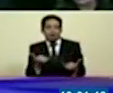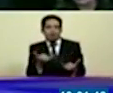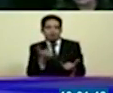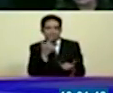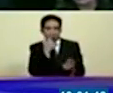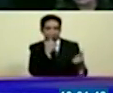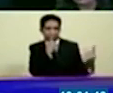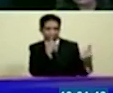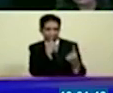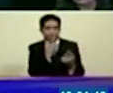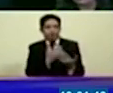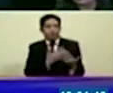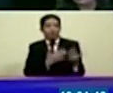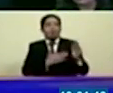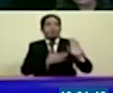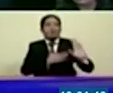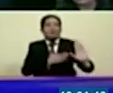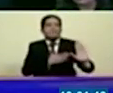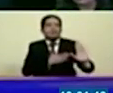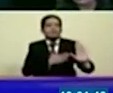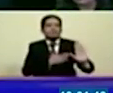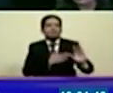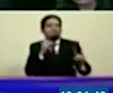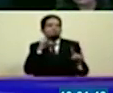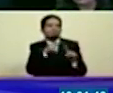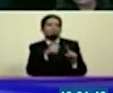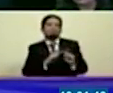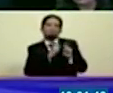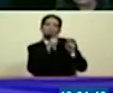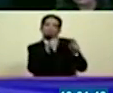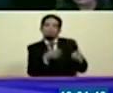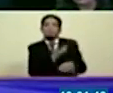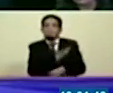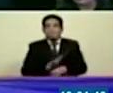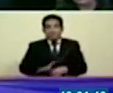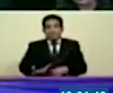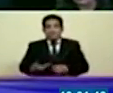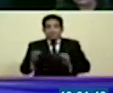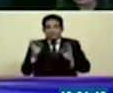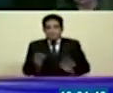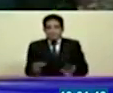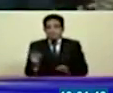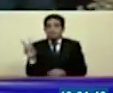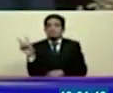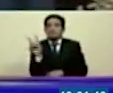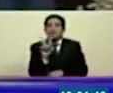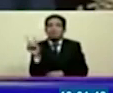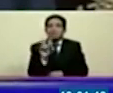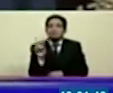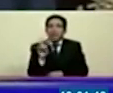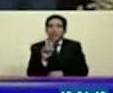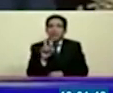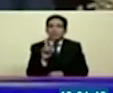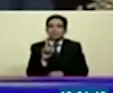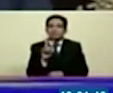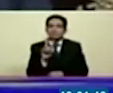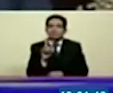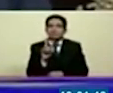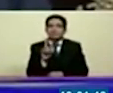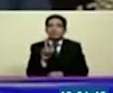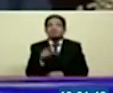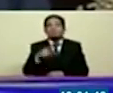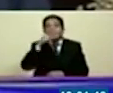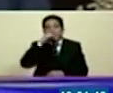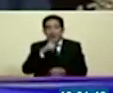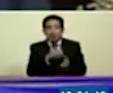segundo mandato presidencial, derivado de las polémicas elecciones presidenciales del 20 de mayo del año 2018. Un